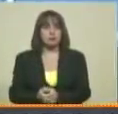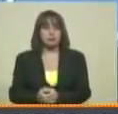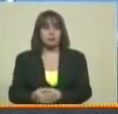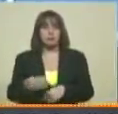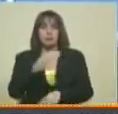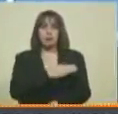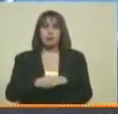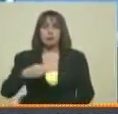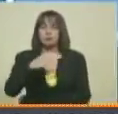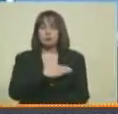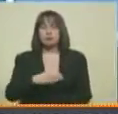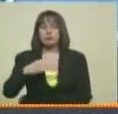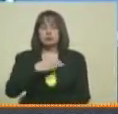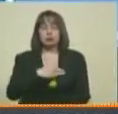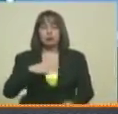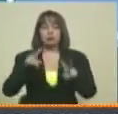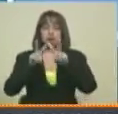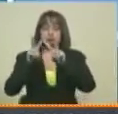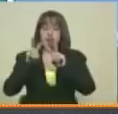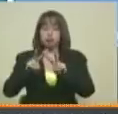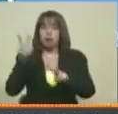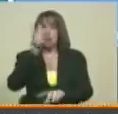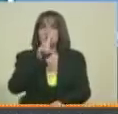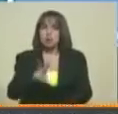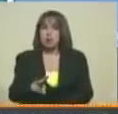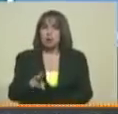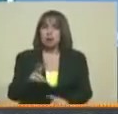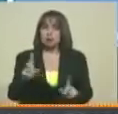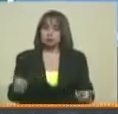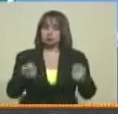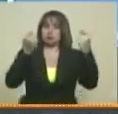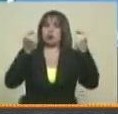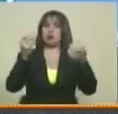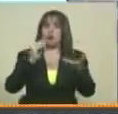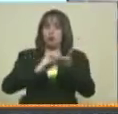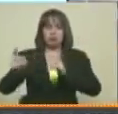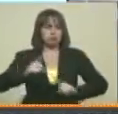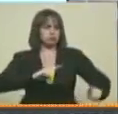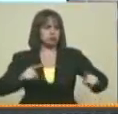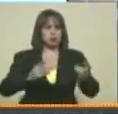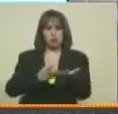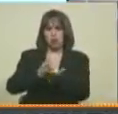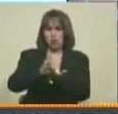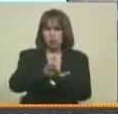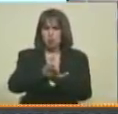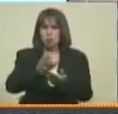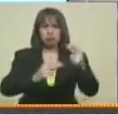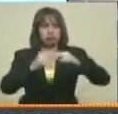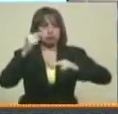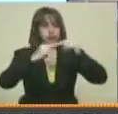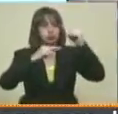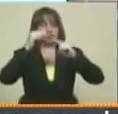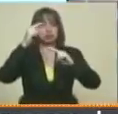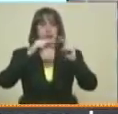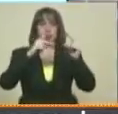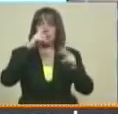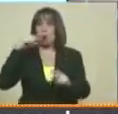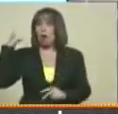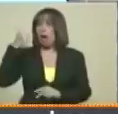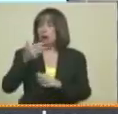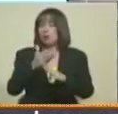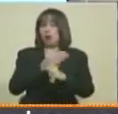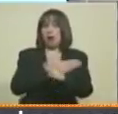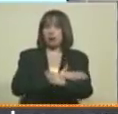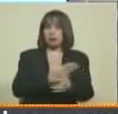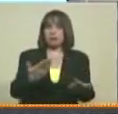misión Vivienda Venezuela y volver a retomar los niveles de construcción y autoconstrucción que tuvimos hace unos años.